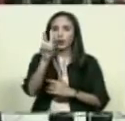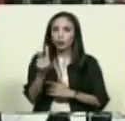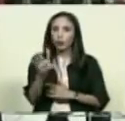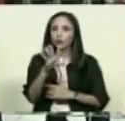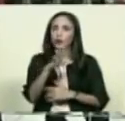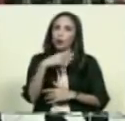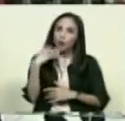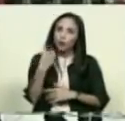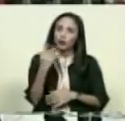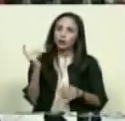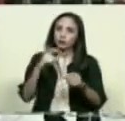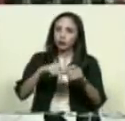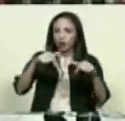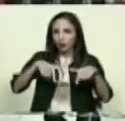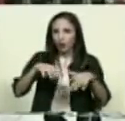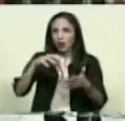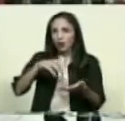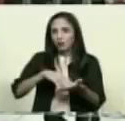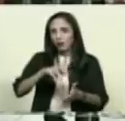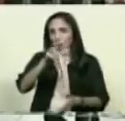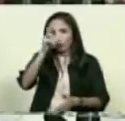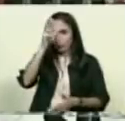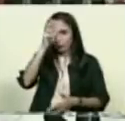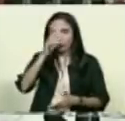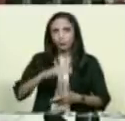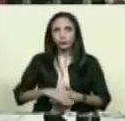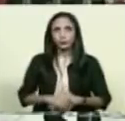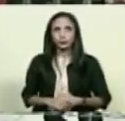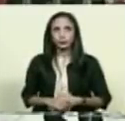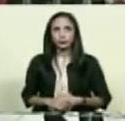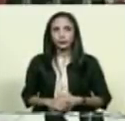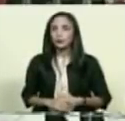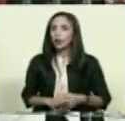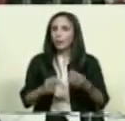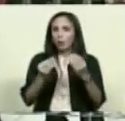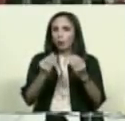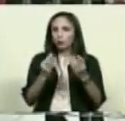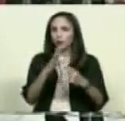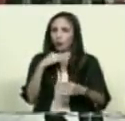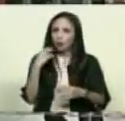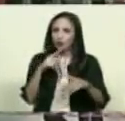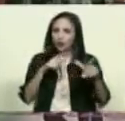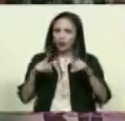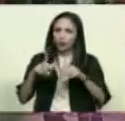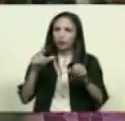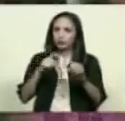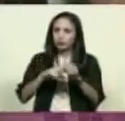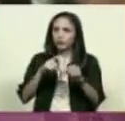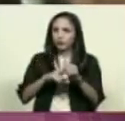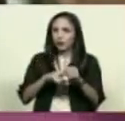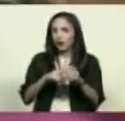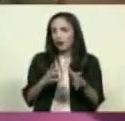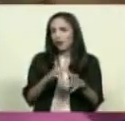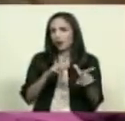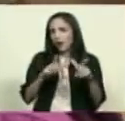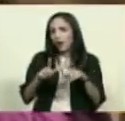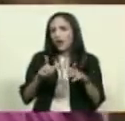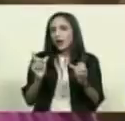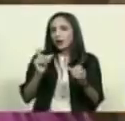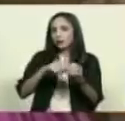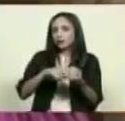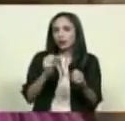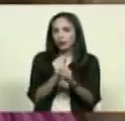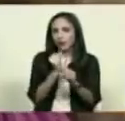que tenemos en el Estado, de las cuales 14.203 ya se han sensibilizado y el 50% de estos compañeros ya han sido